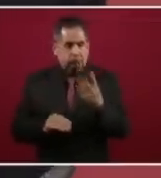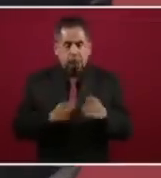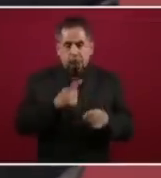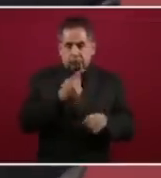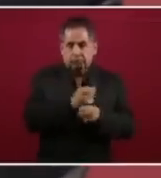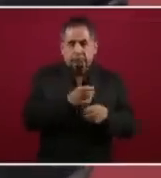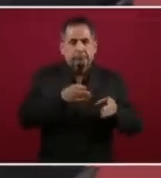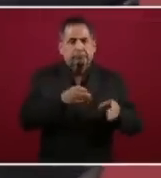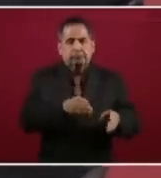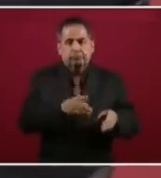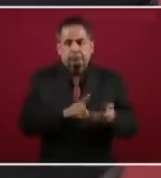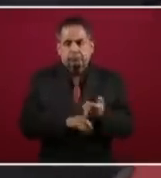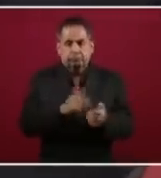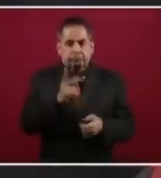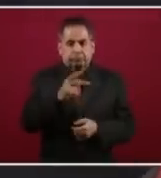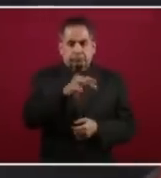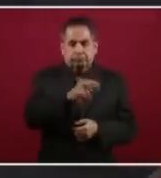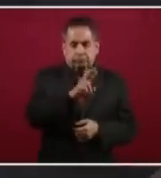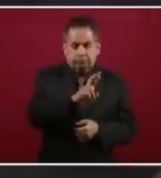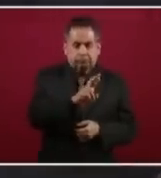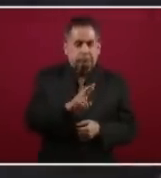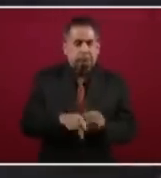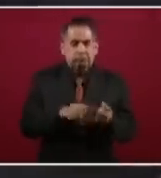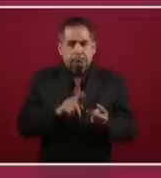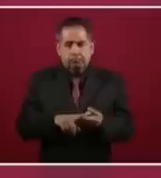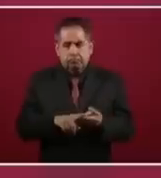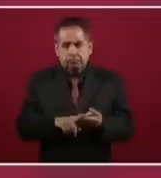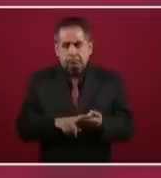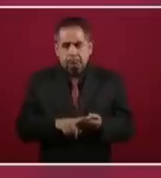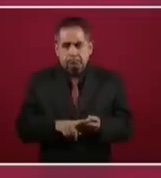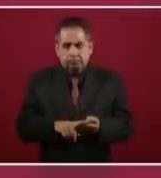Primero PNR, luego